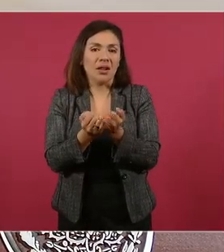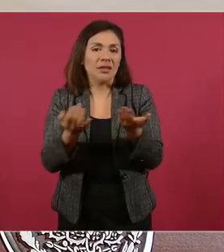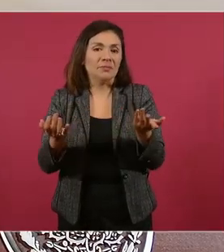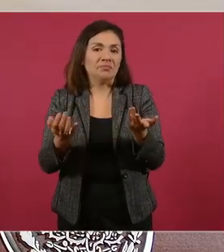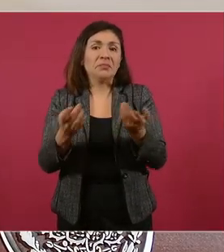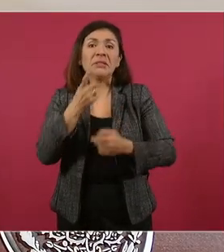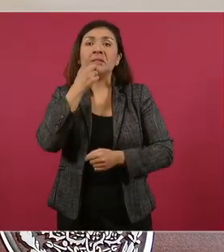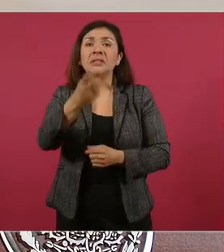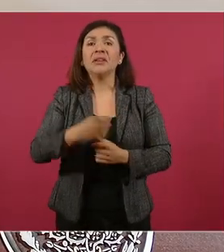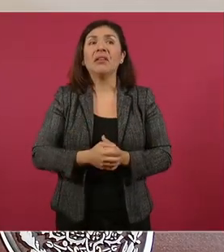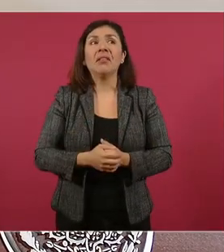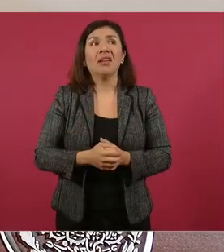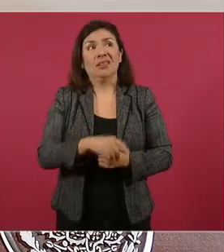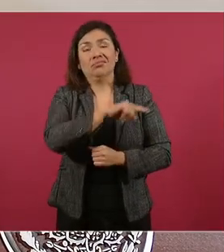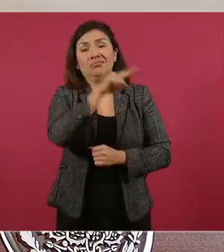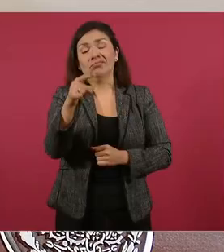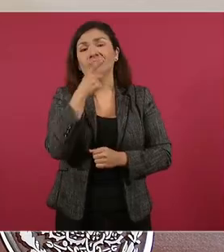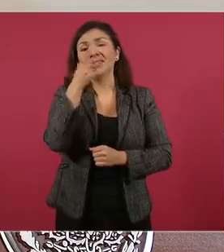Decían que